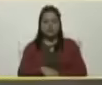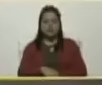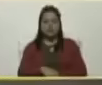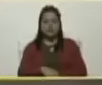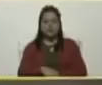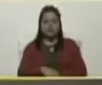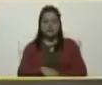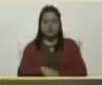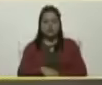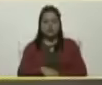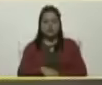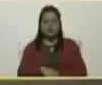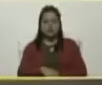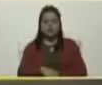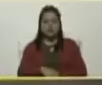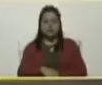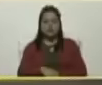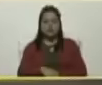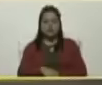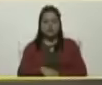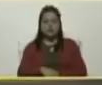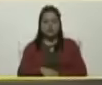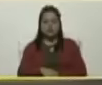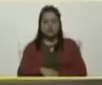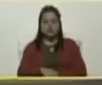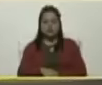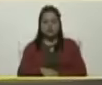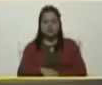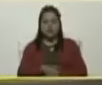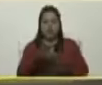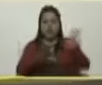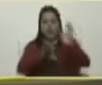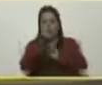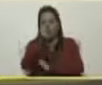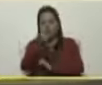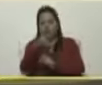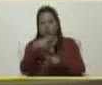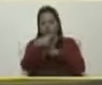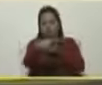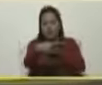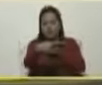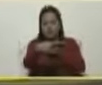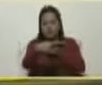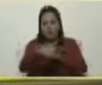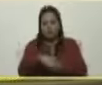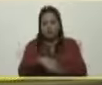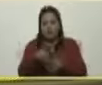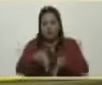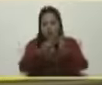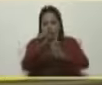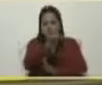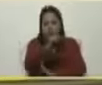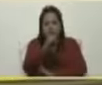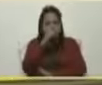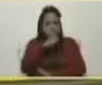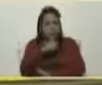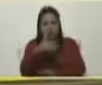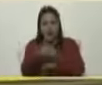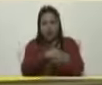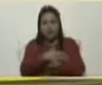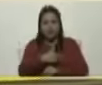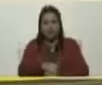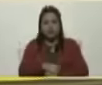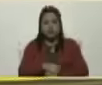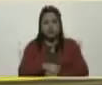11 kilómetros de vialidad, porque no tenían vialidad. Y bueno, he ido trabajando con las